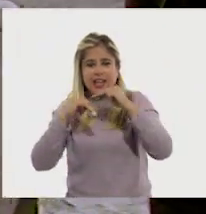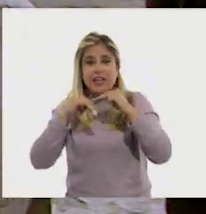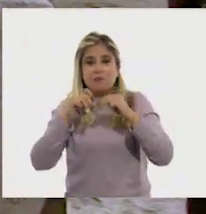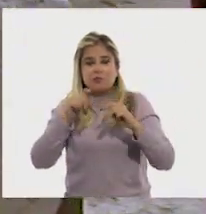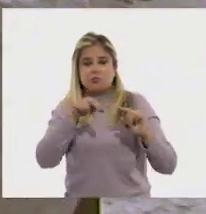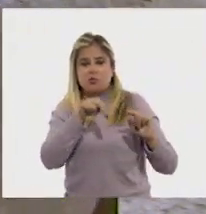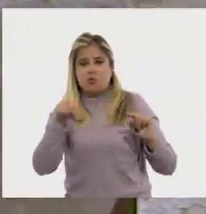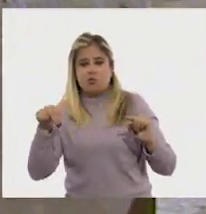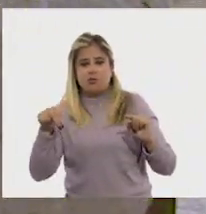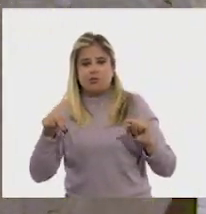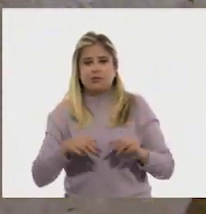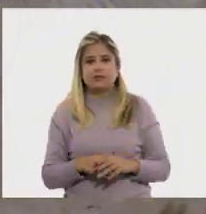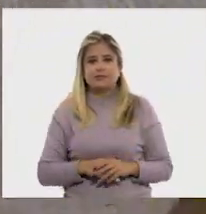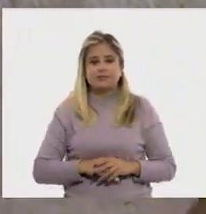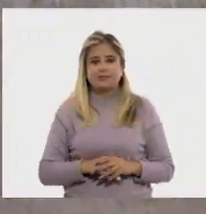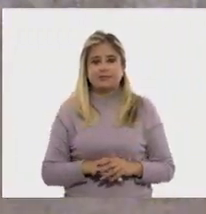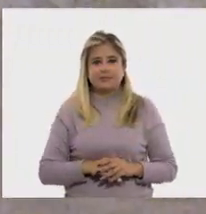norte.